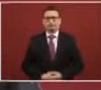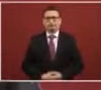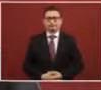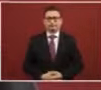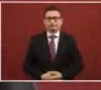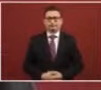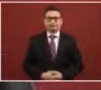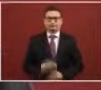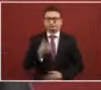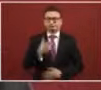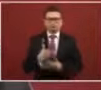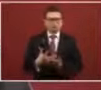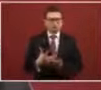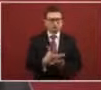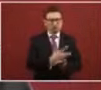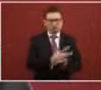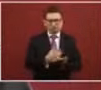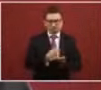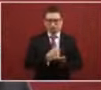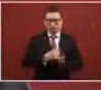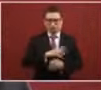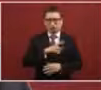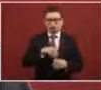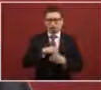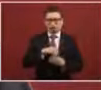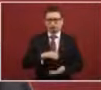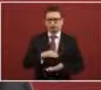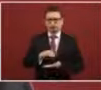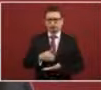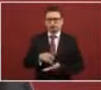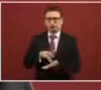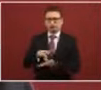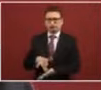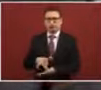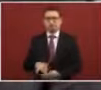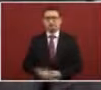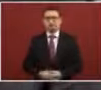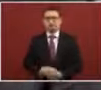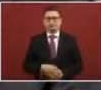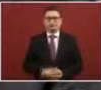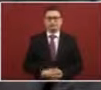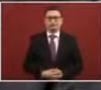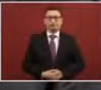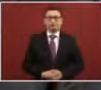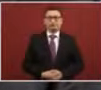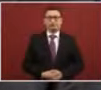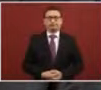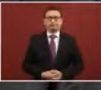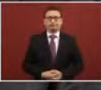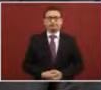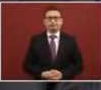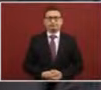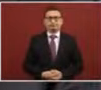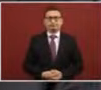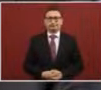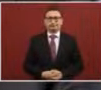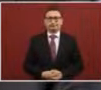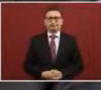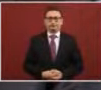lo que se obtuvo el día de ayer en la subasta.